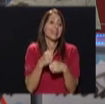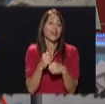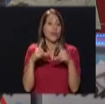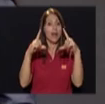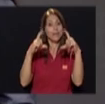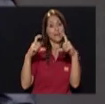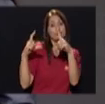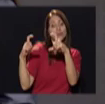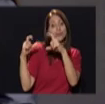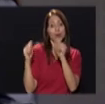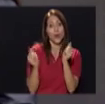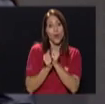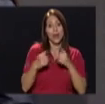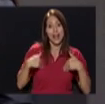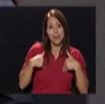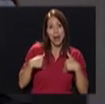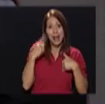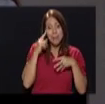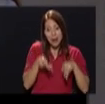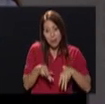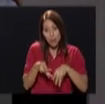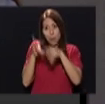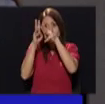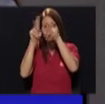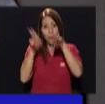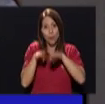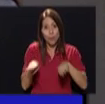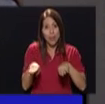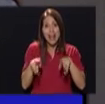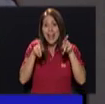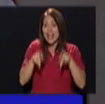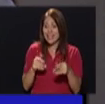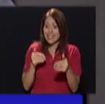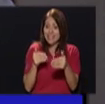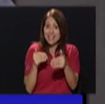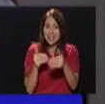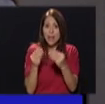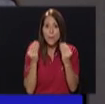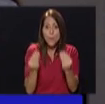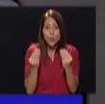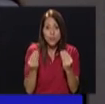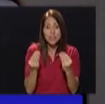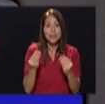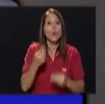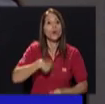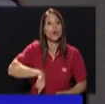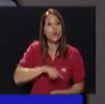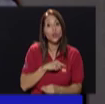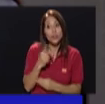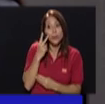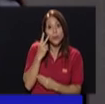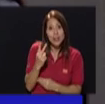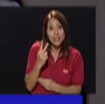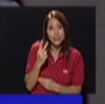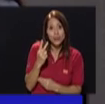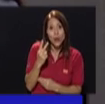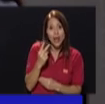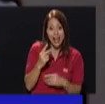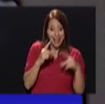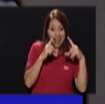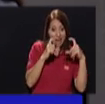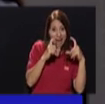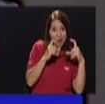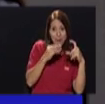el selfie con el animal, como decíamos, para redes sociales, y se acercan muchísimo. Hemos visto casos en que le dan la cámara al